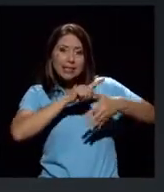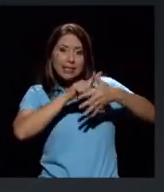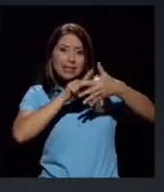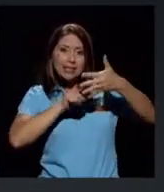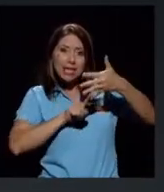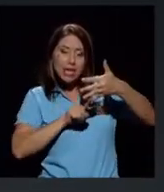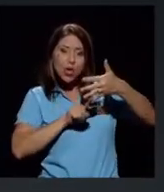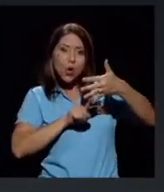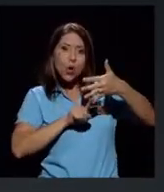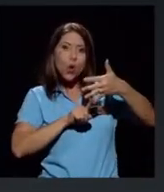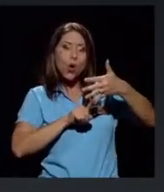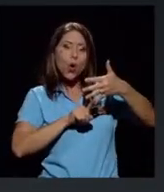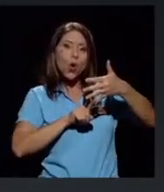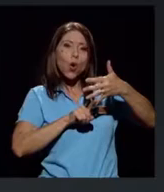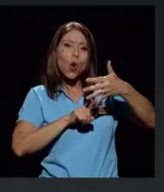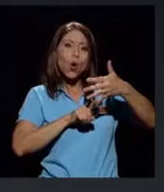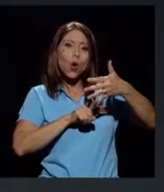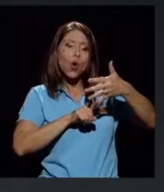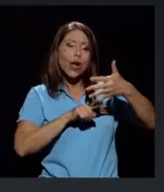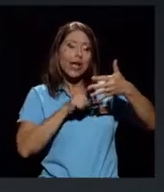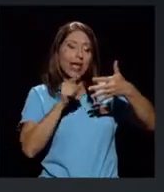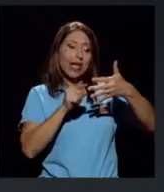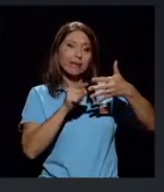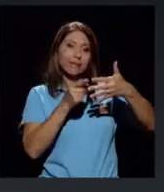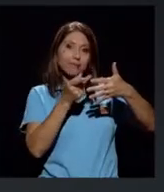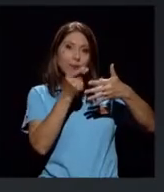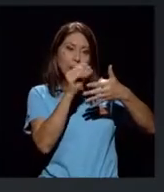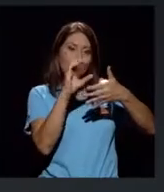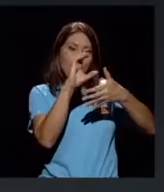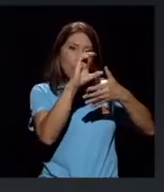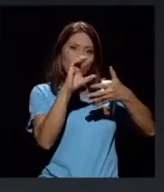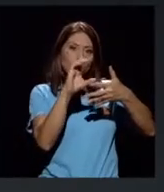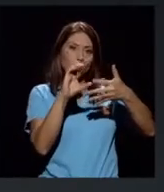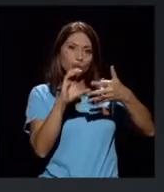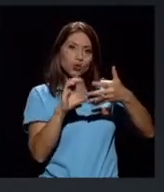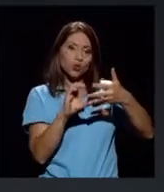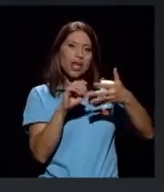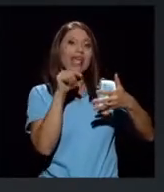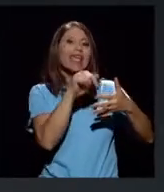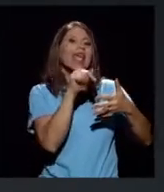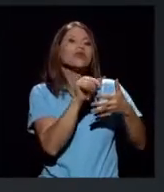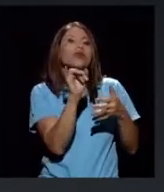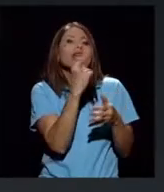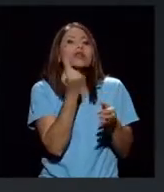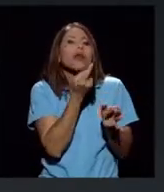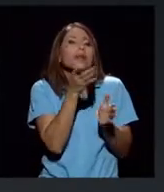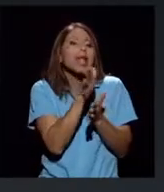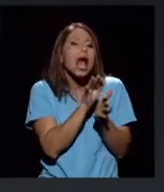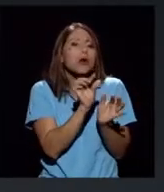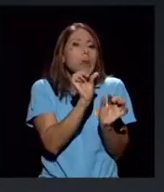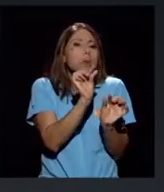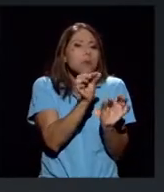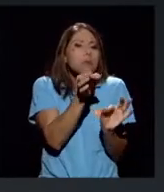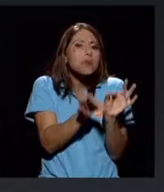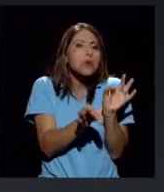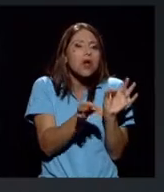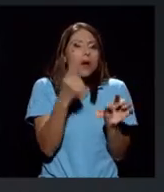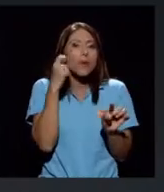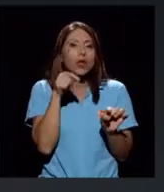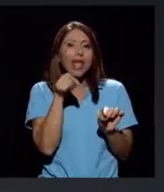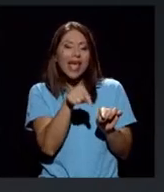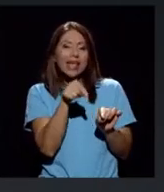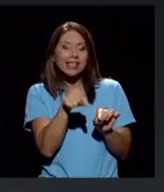emisiones de ese monto que era un tentempié porque fue la alternativa